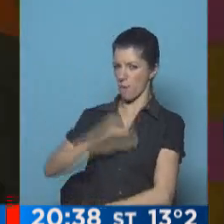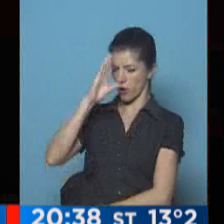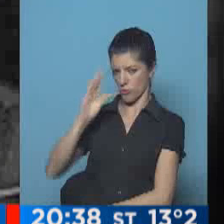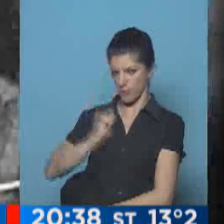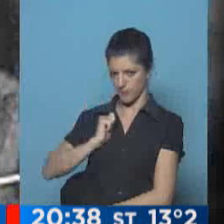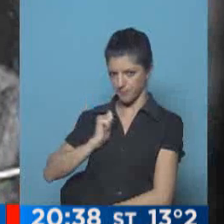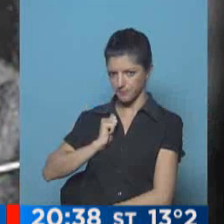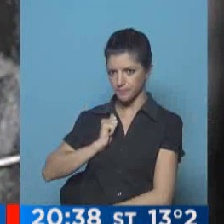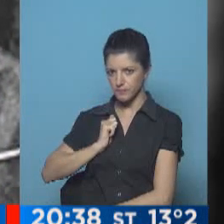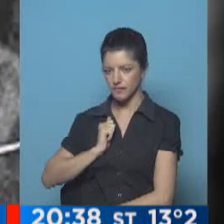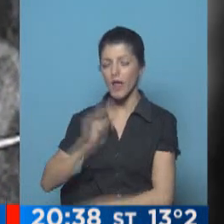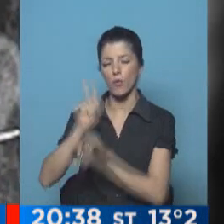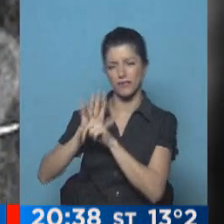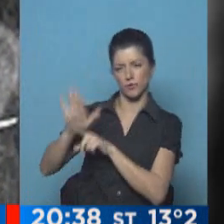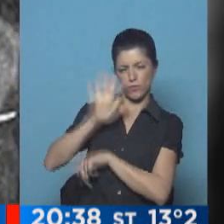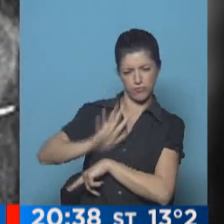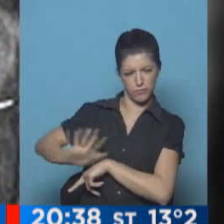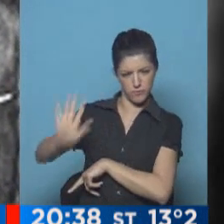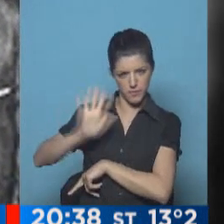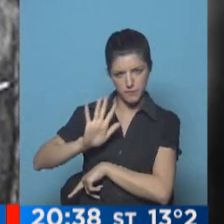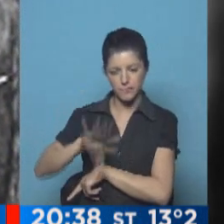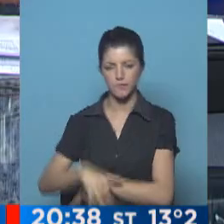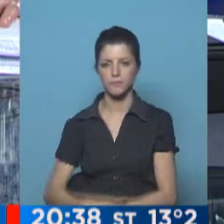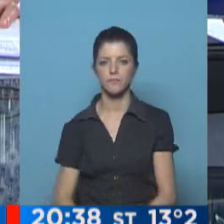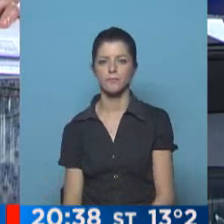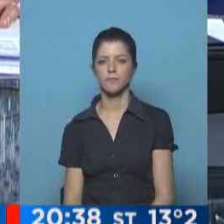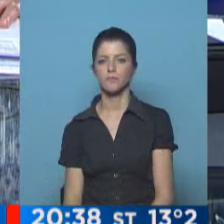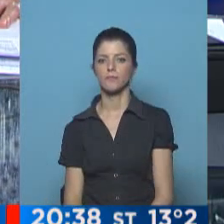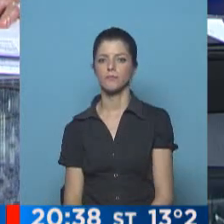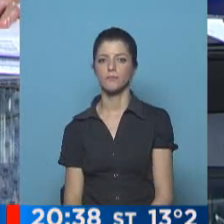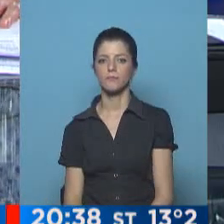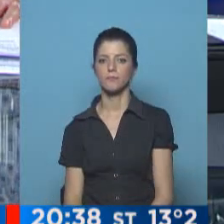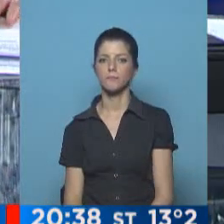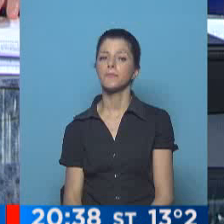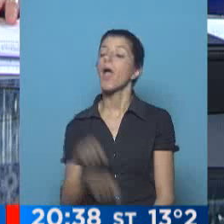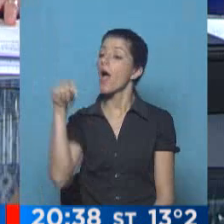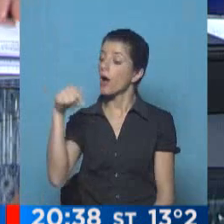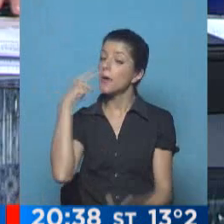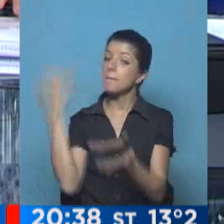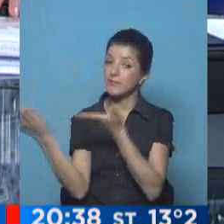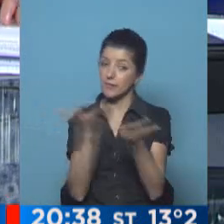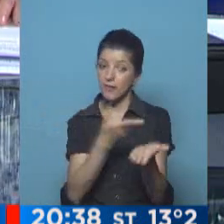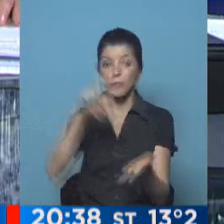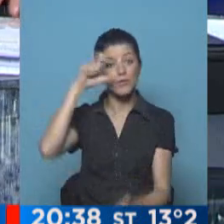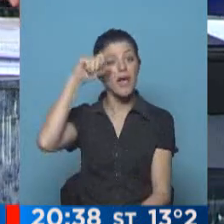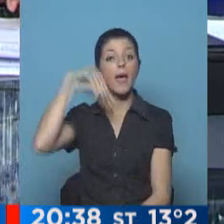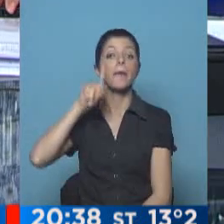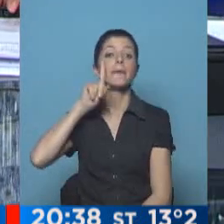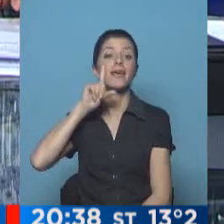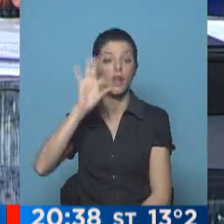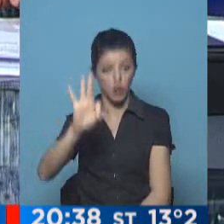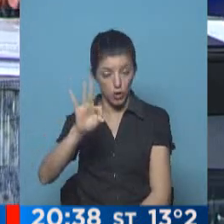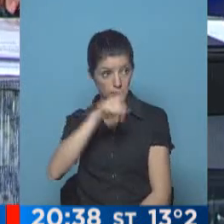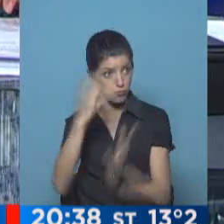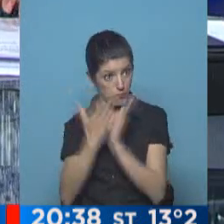eh oscuros del pasado Cecilia vamos a presentar ahora Emilio ruchansky que está investigando esto Emilio